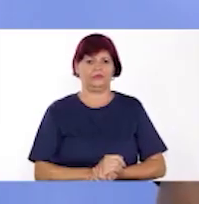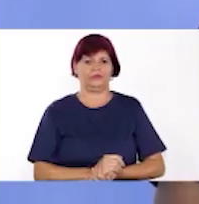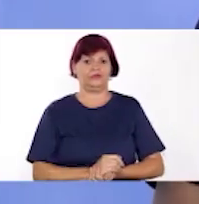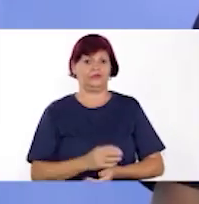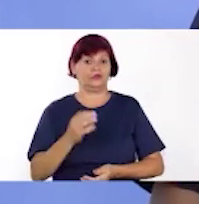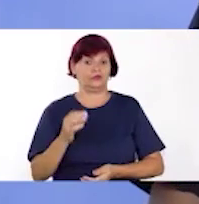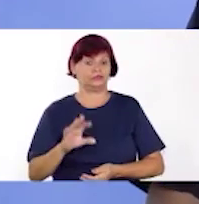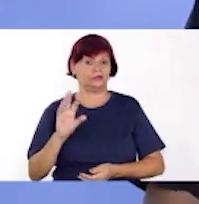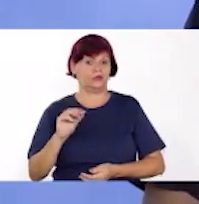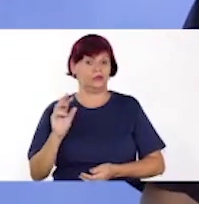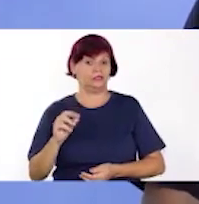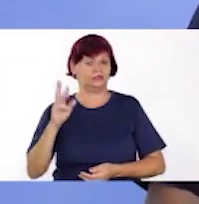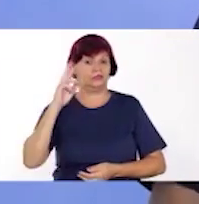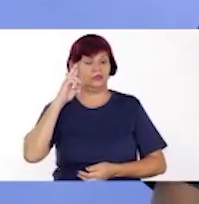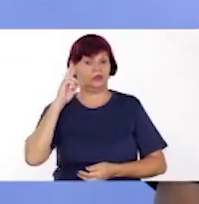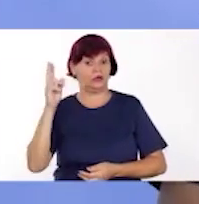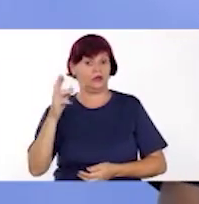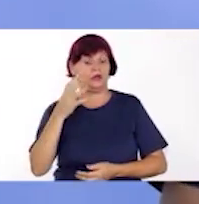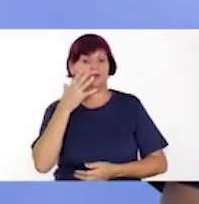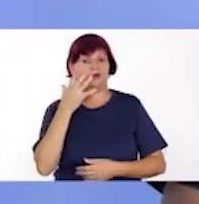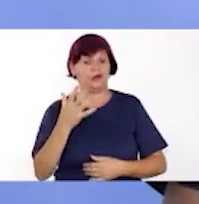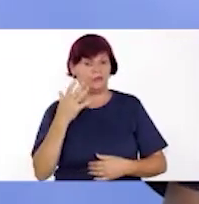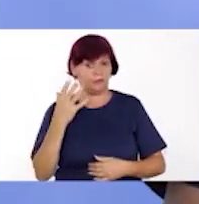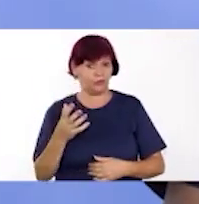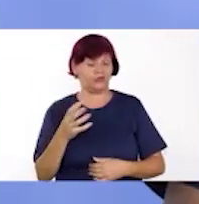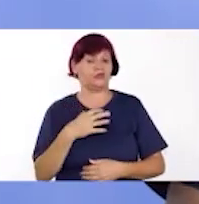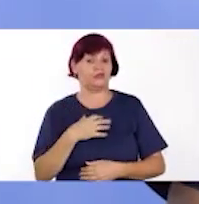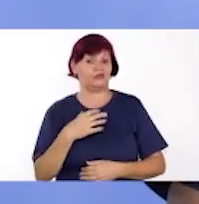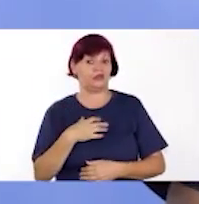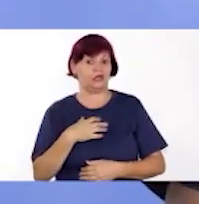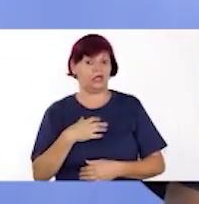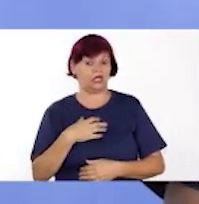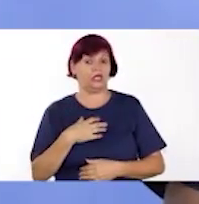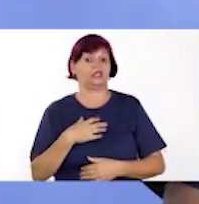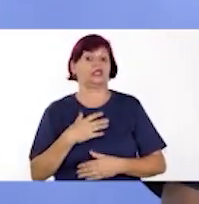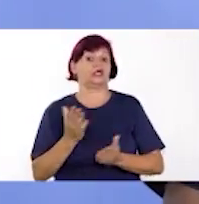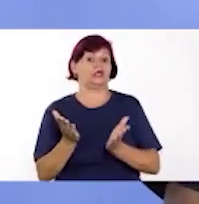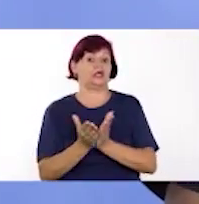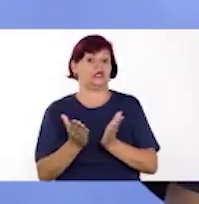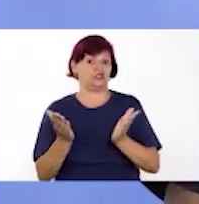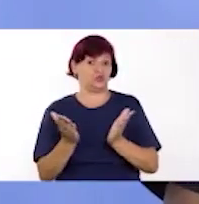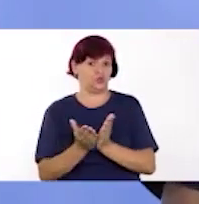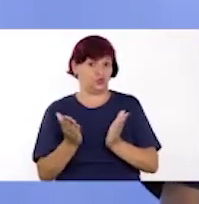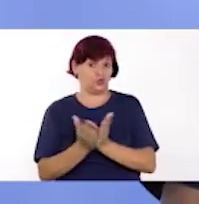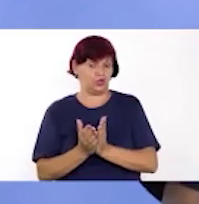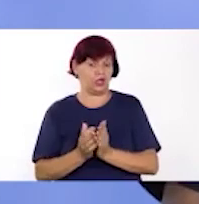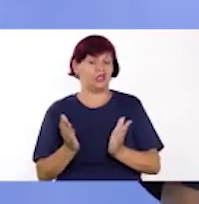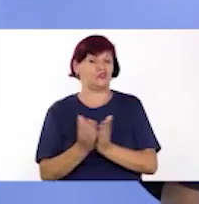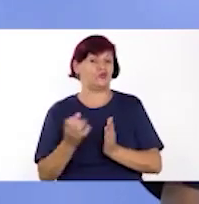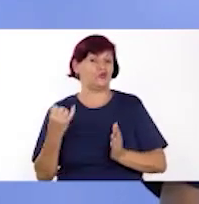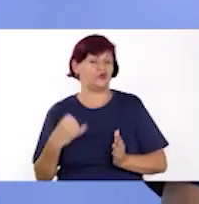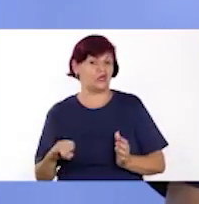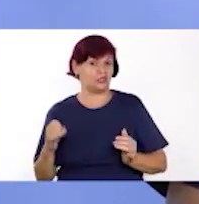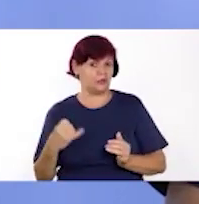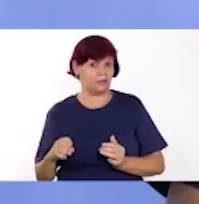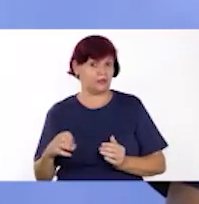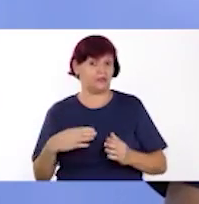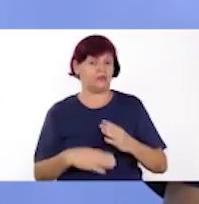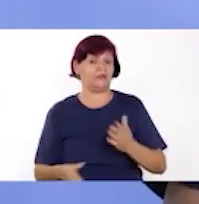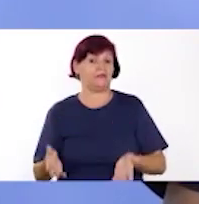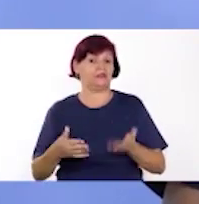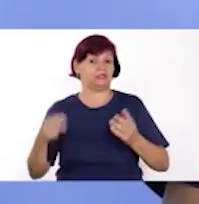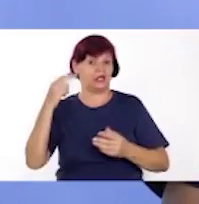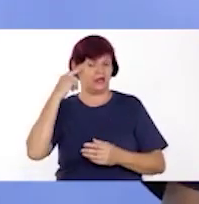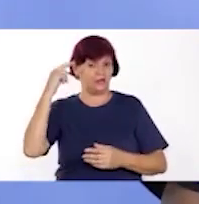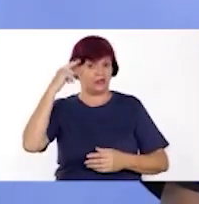Como siempre les decimos, les recordamos la importancia que tiene el autoestudio, el estudio independiente para desarrollar